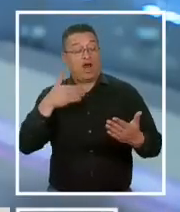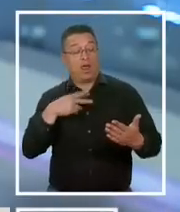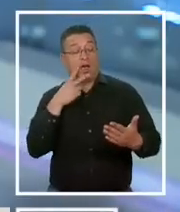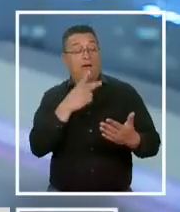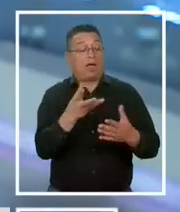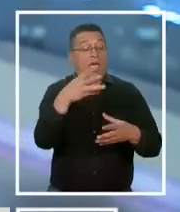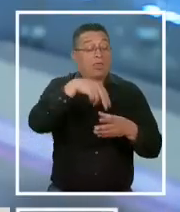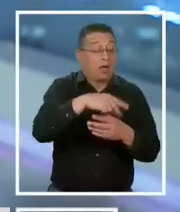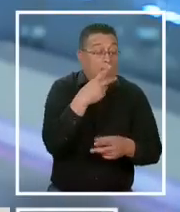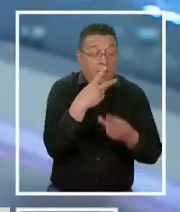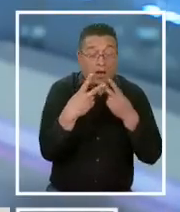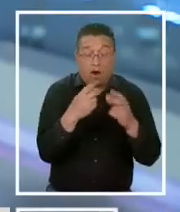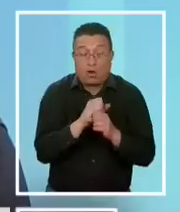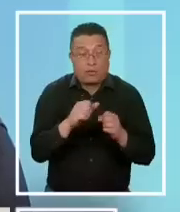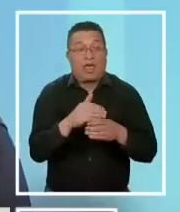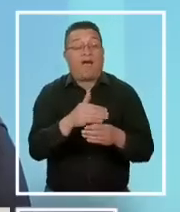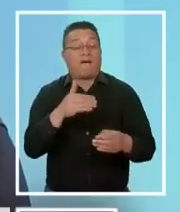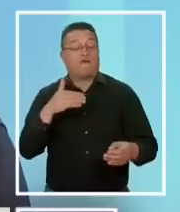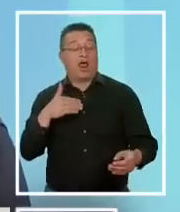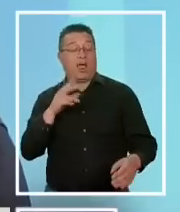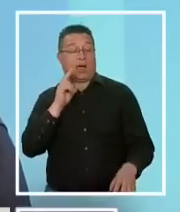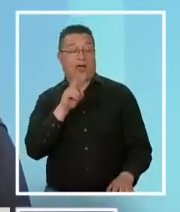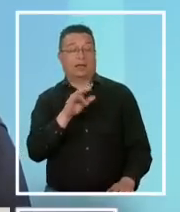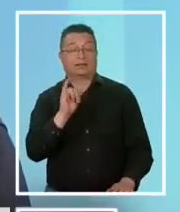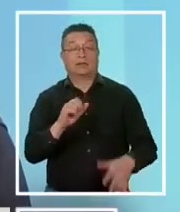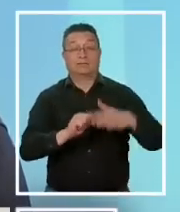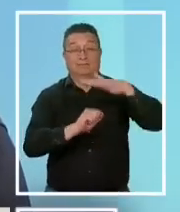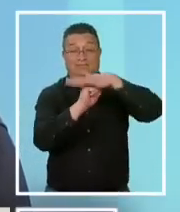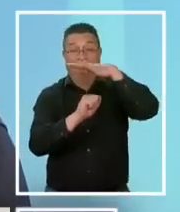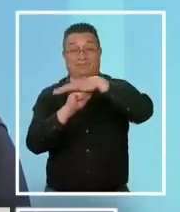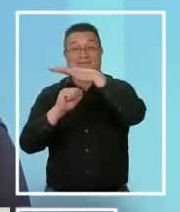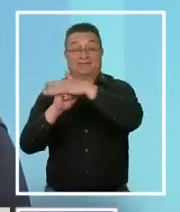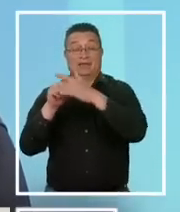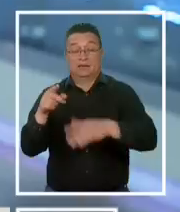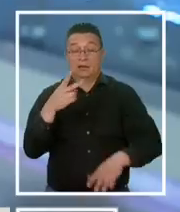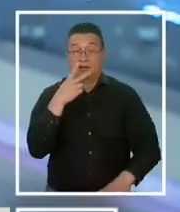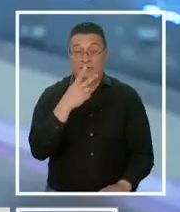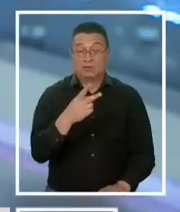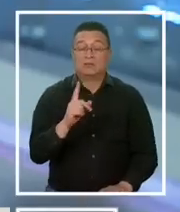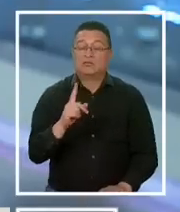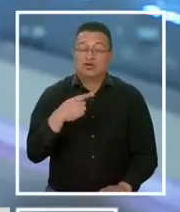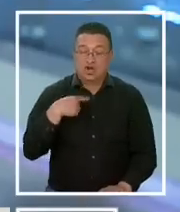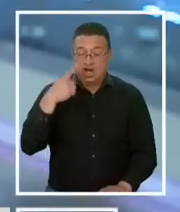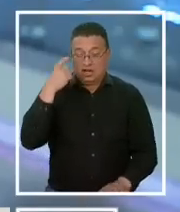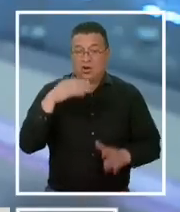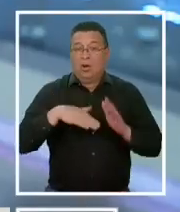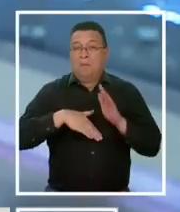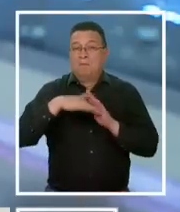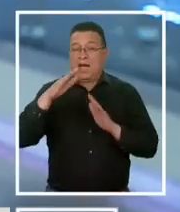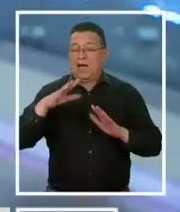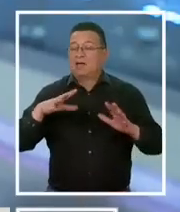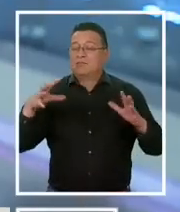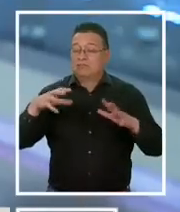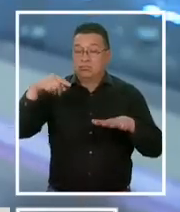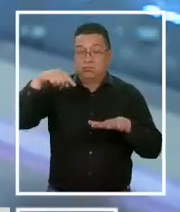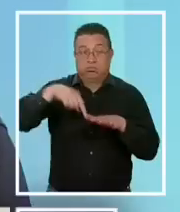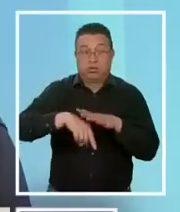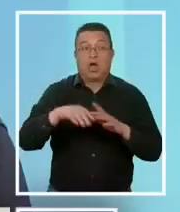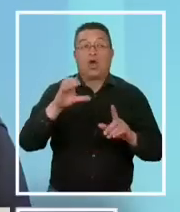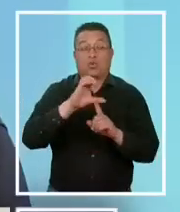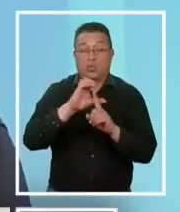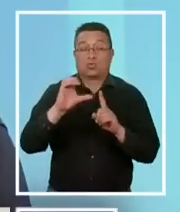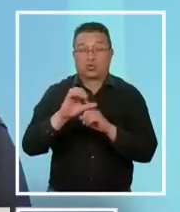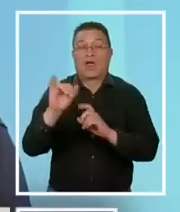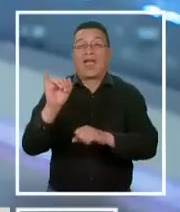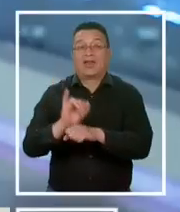están dentro no son capaces de verse hablado no está viendo los problemas reales es más profundo que la sola cúpula es la cultura